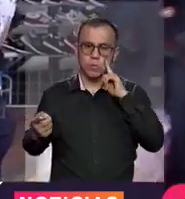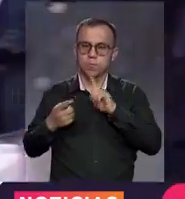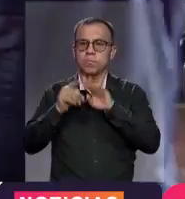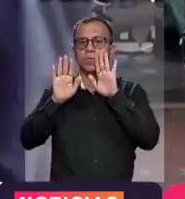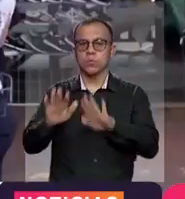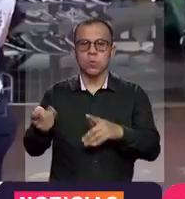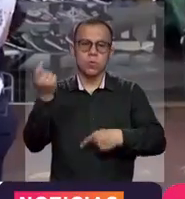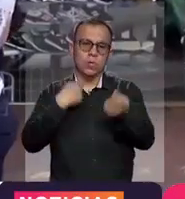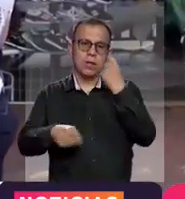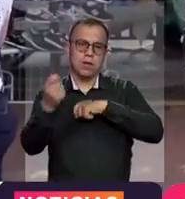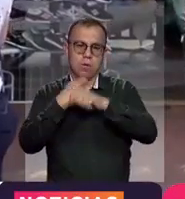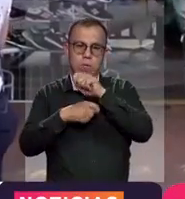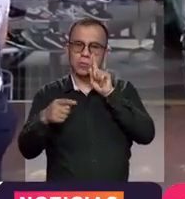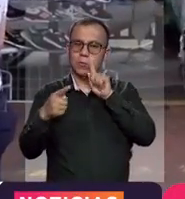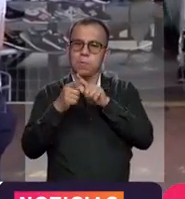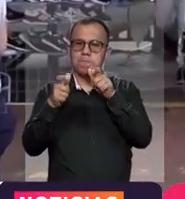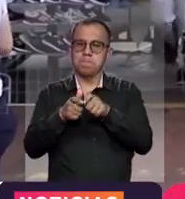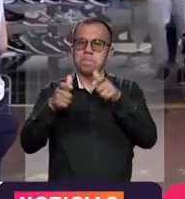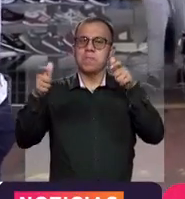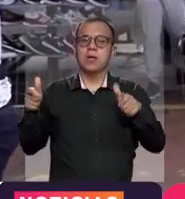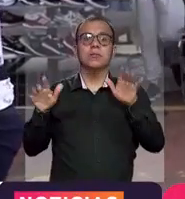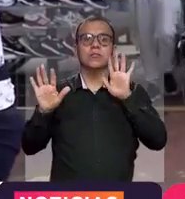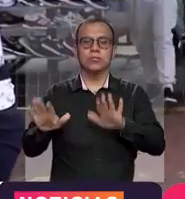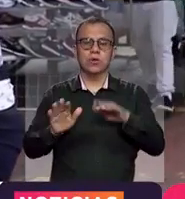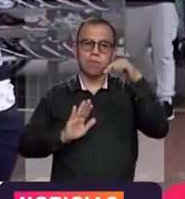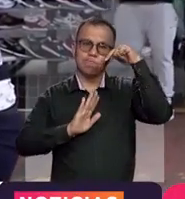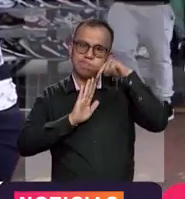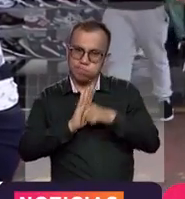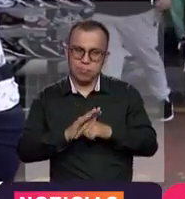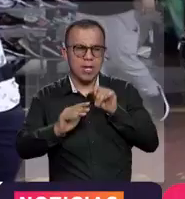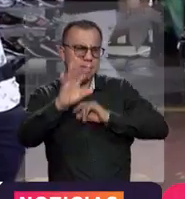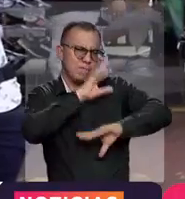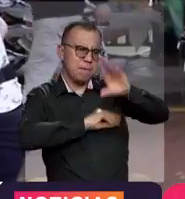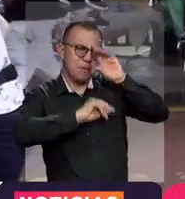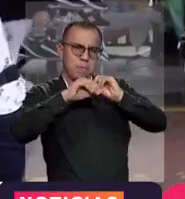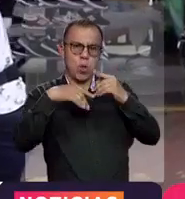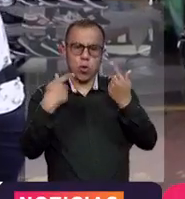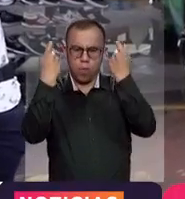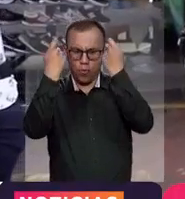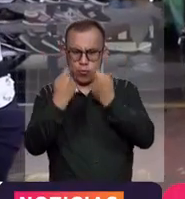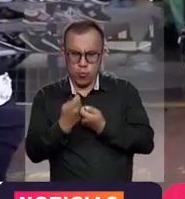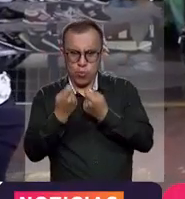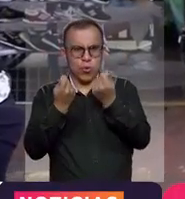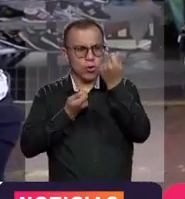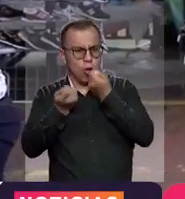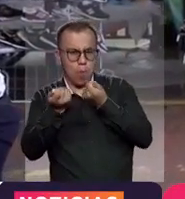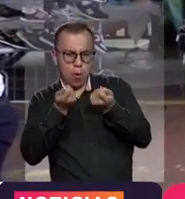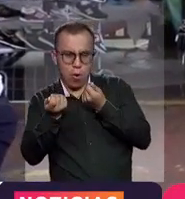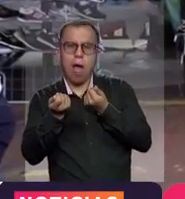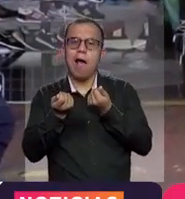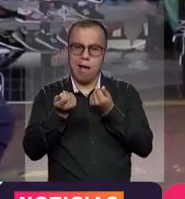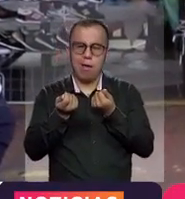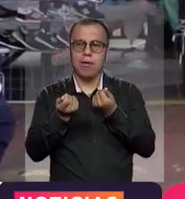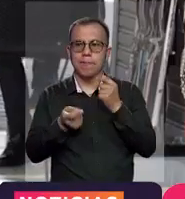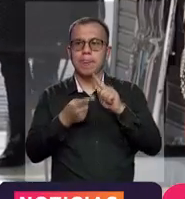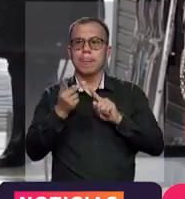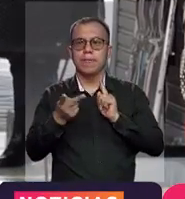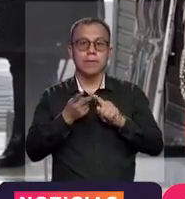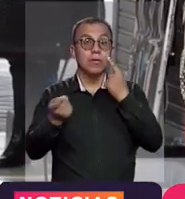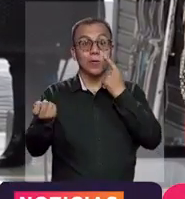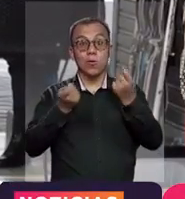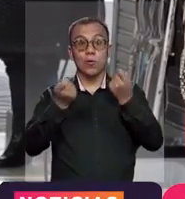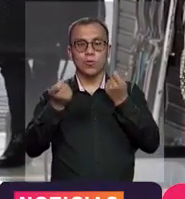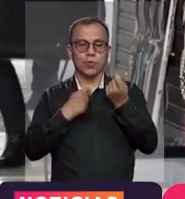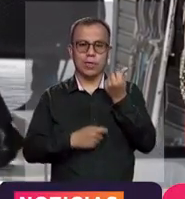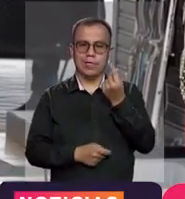negocio más hacia el fondo, aprender a llevar su contabilidad un poquito más, aprender a manejar de